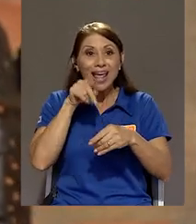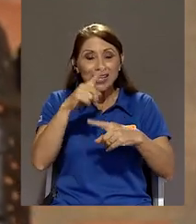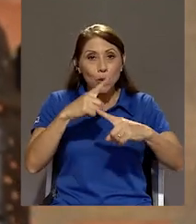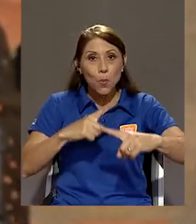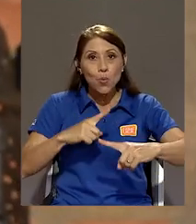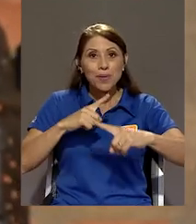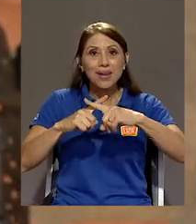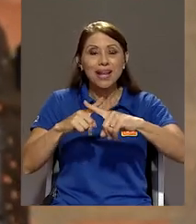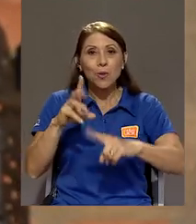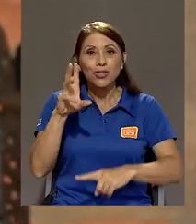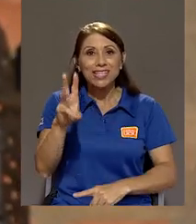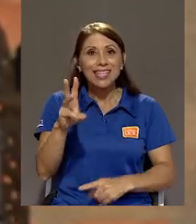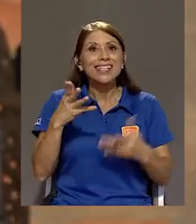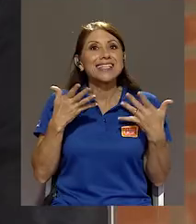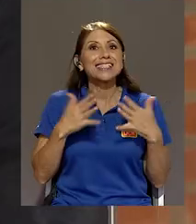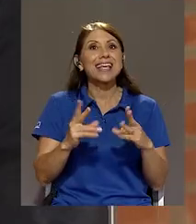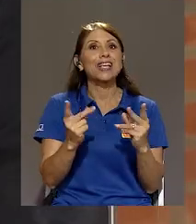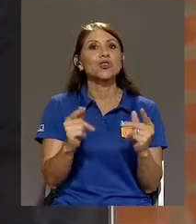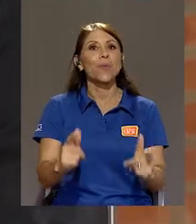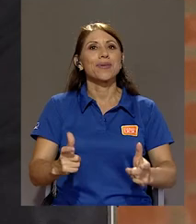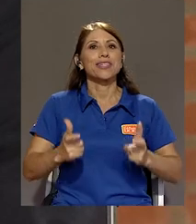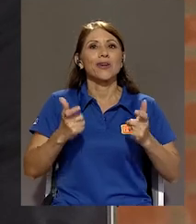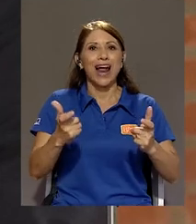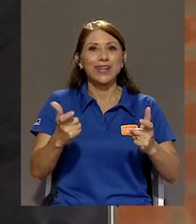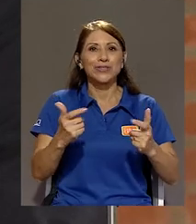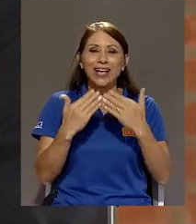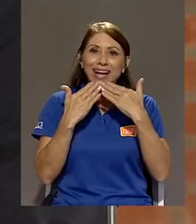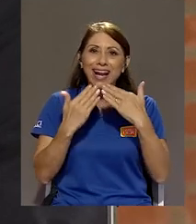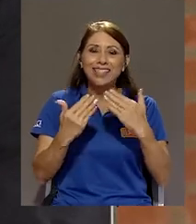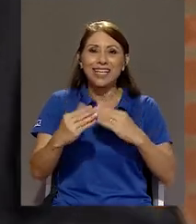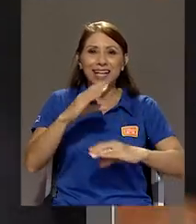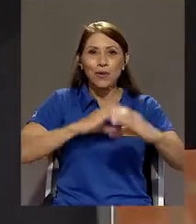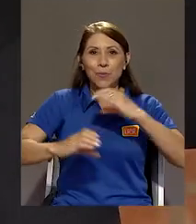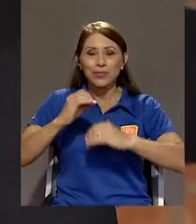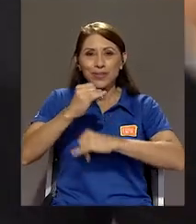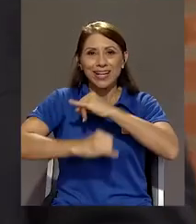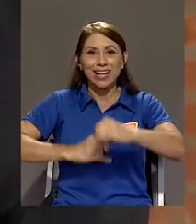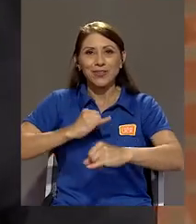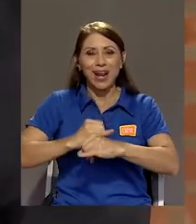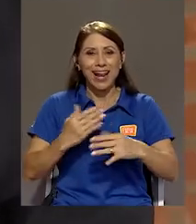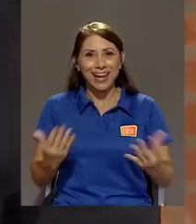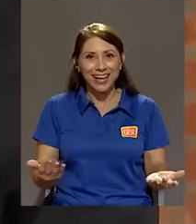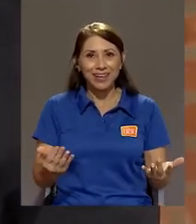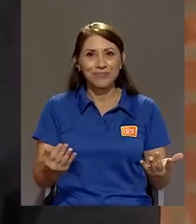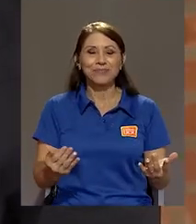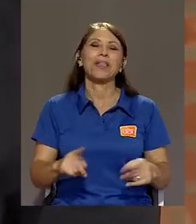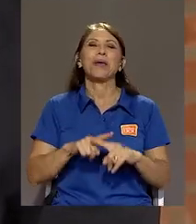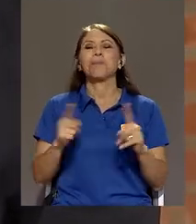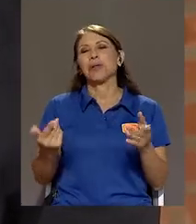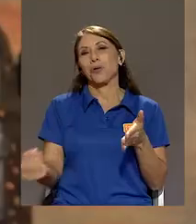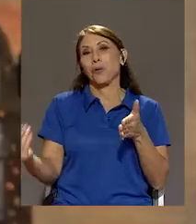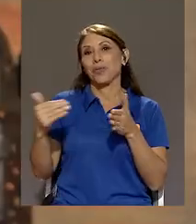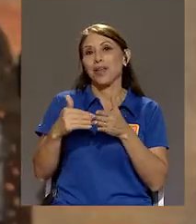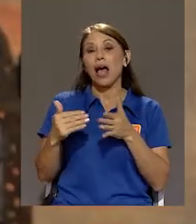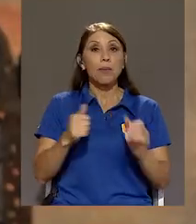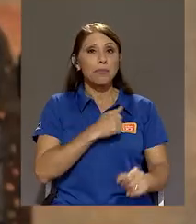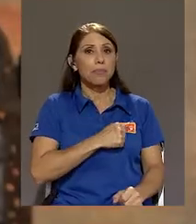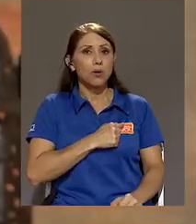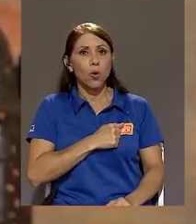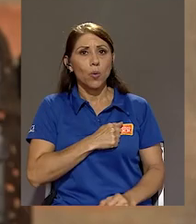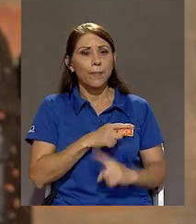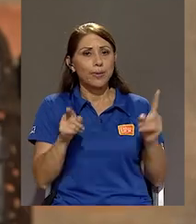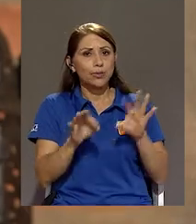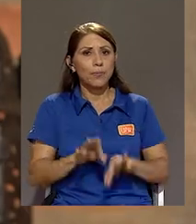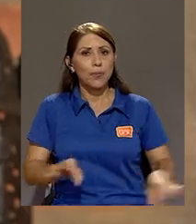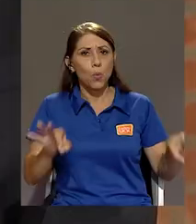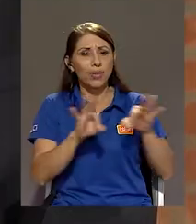por 6. Ya son millonarios, gracias al comercio internacional. Pero bueno, claro, volviendo al tema este... Perdón, y